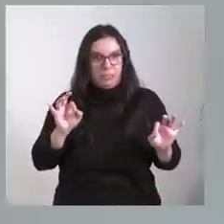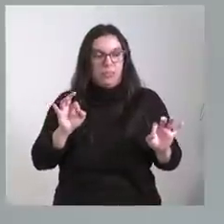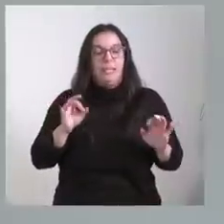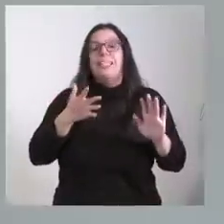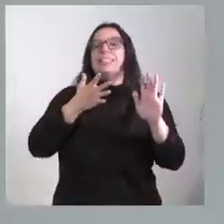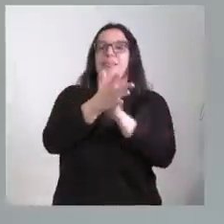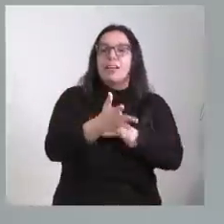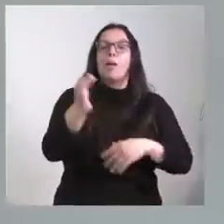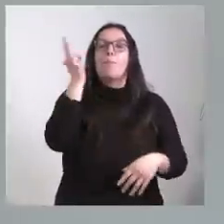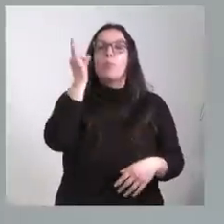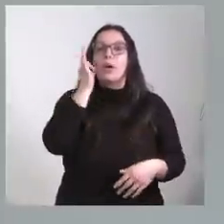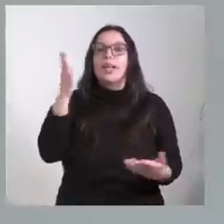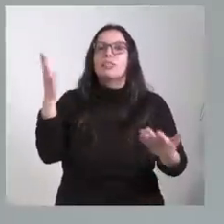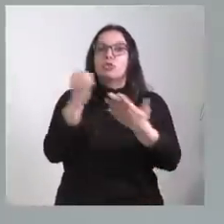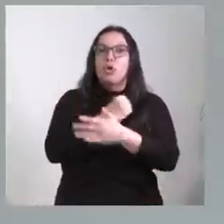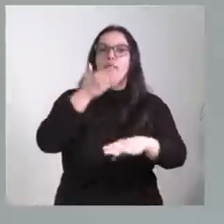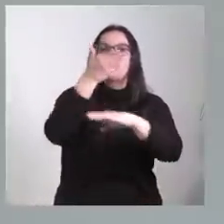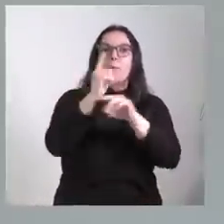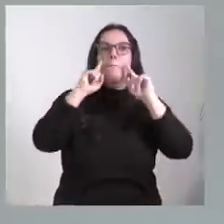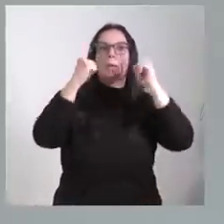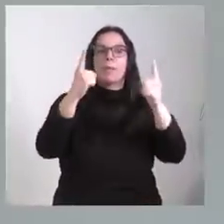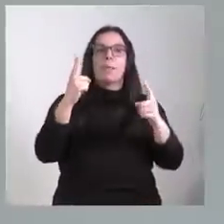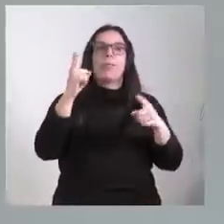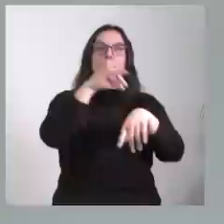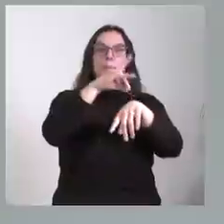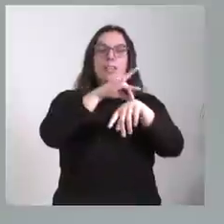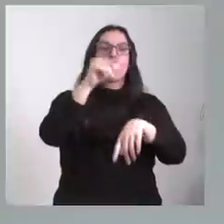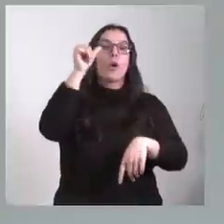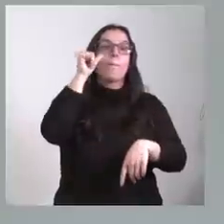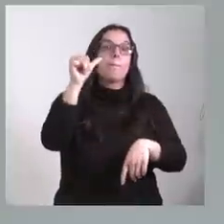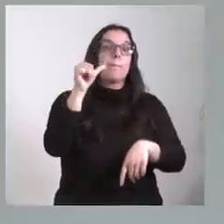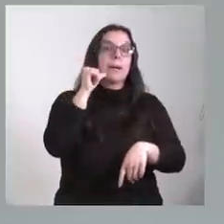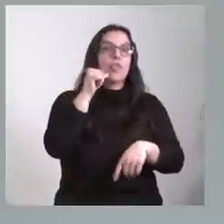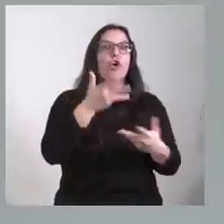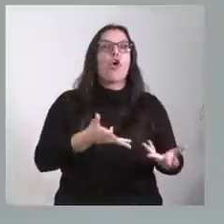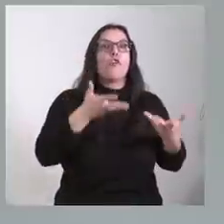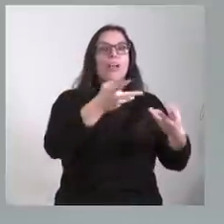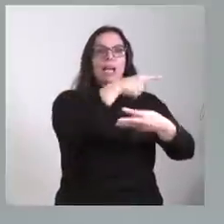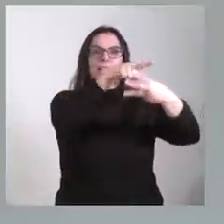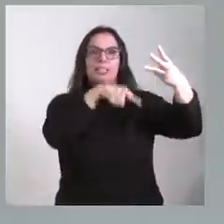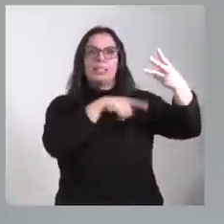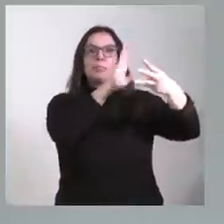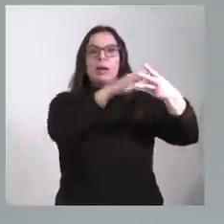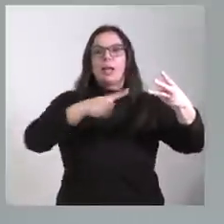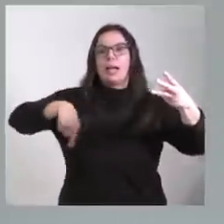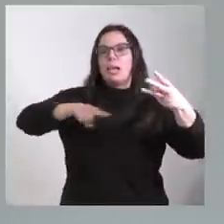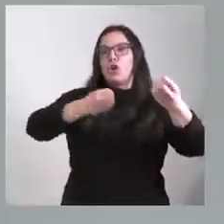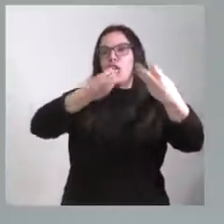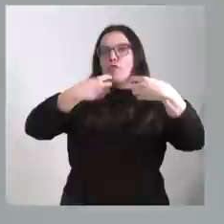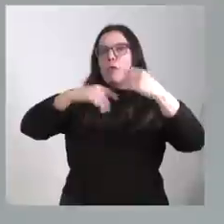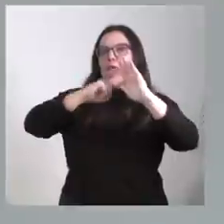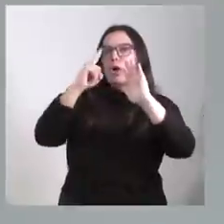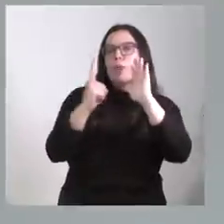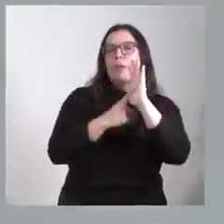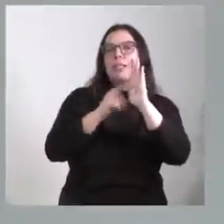acudan al médico por primera vez en una situación de embarazo pues se les ofrezcan todas estas posibilidades para que tengan la mayor información posible